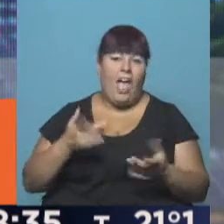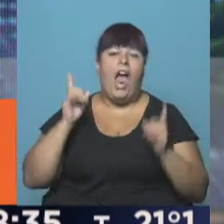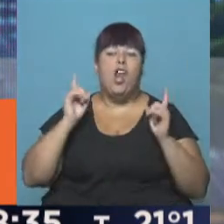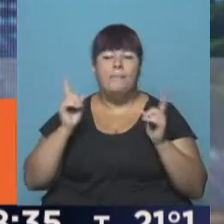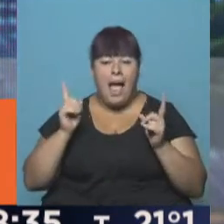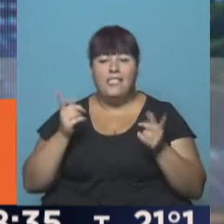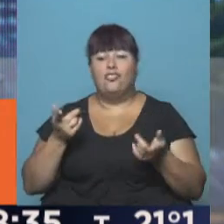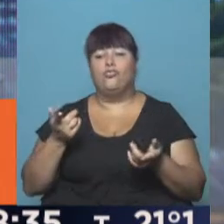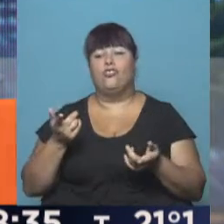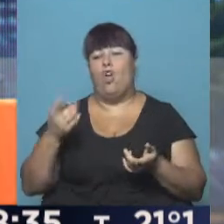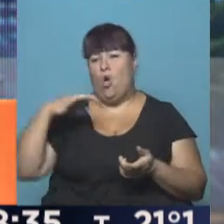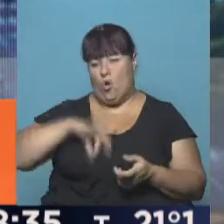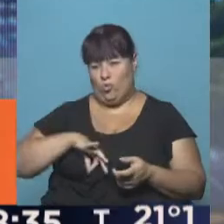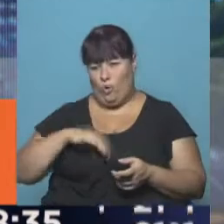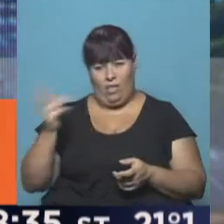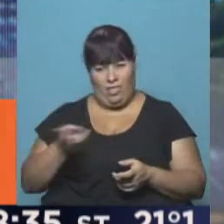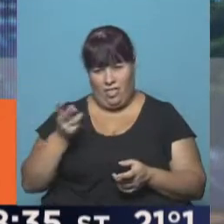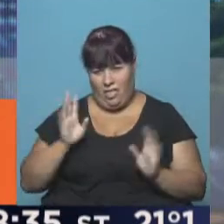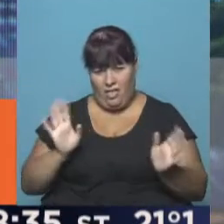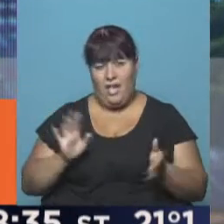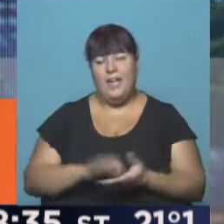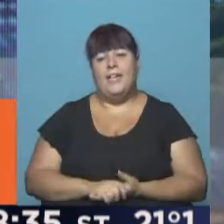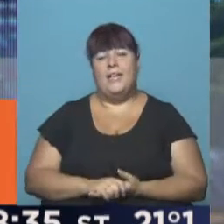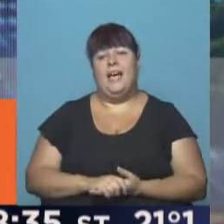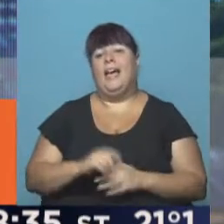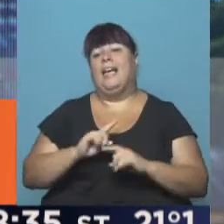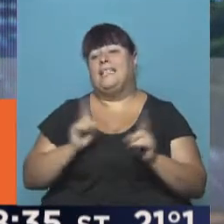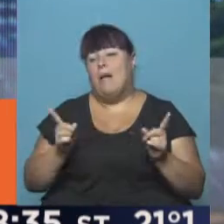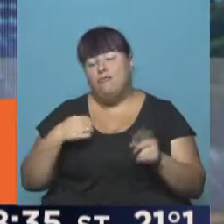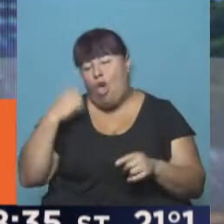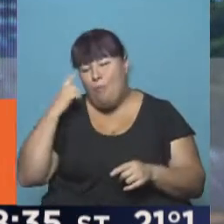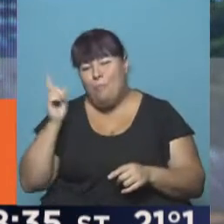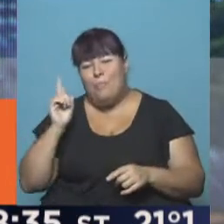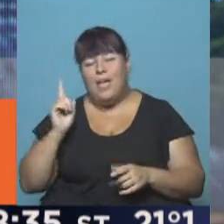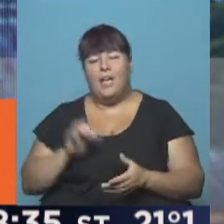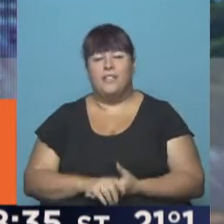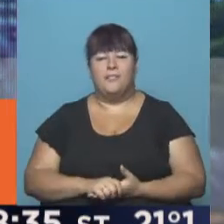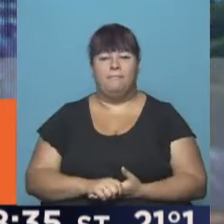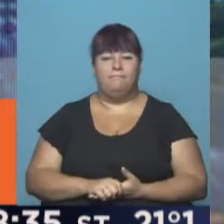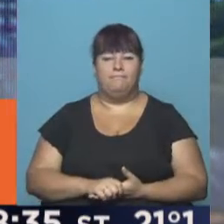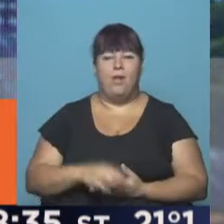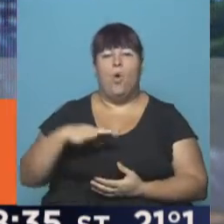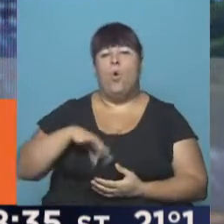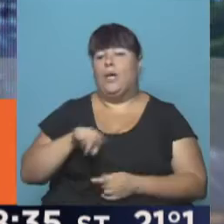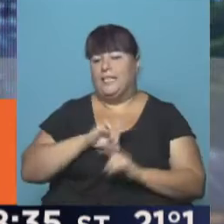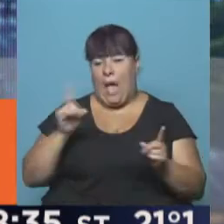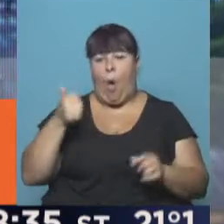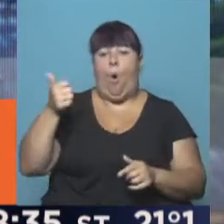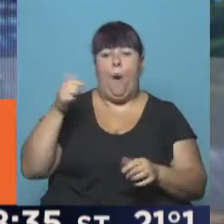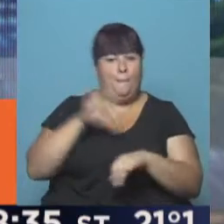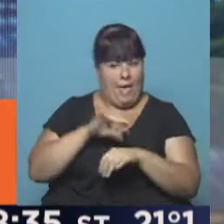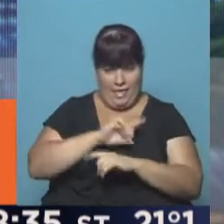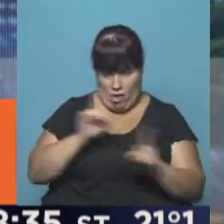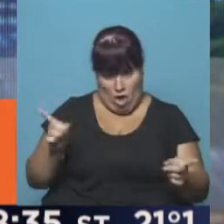docentes no ganamos bien tampoco me parece que ganan bien los